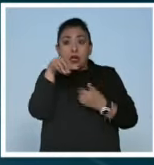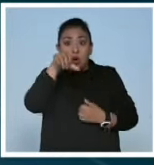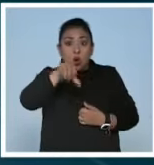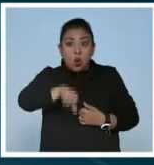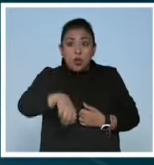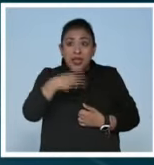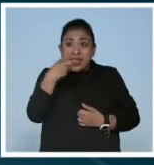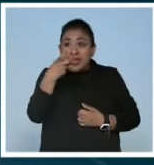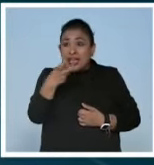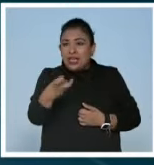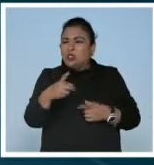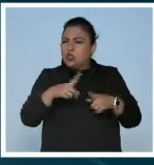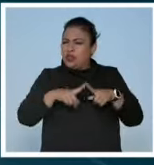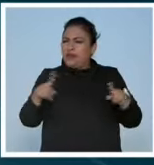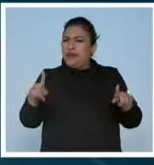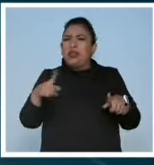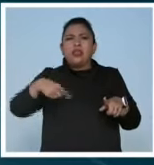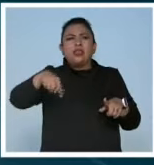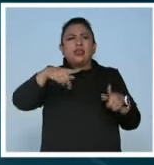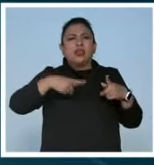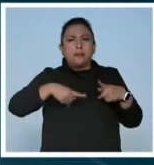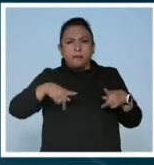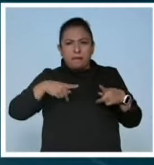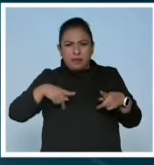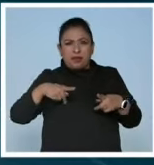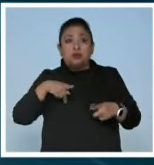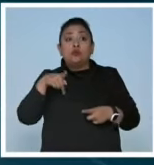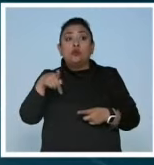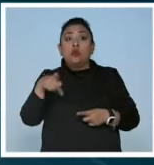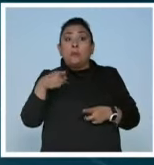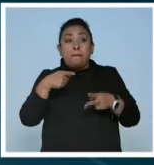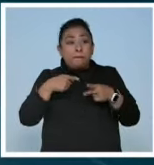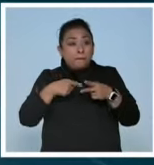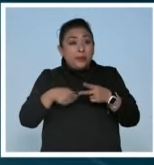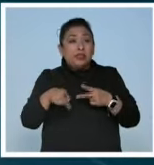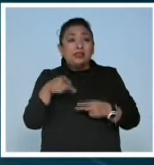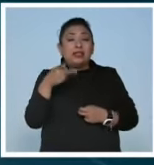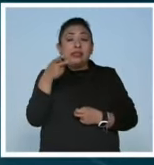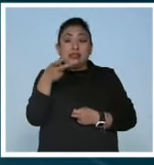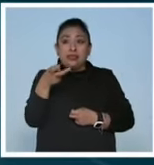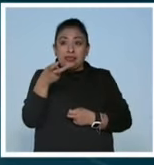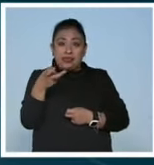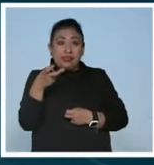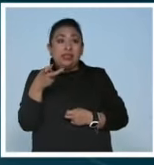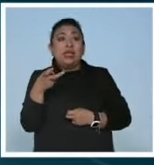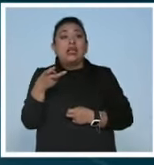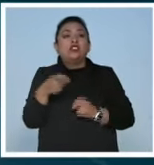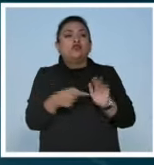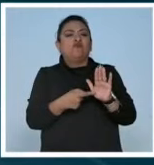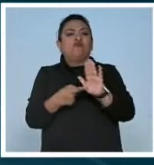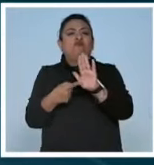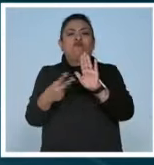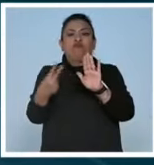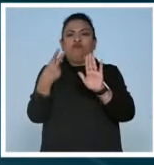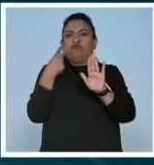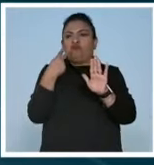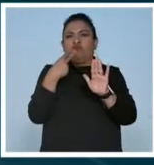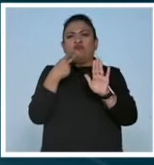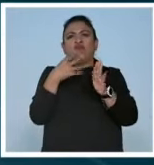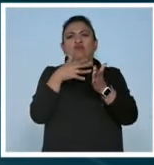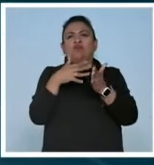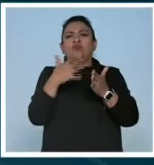esto es recibido de una manera distinta. También en eso fuiste muy pionera en ese desnudarse literariamente y en